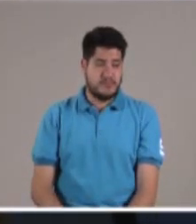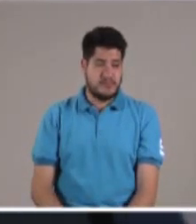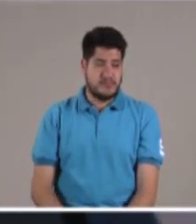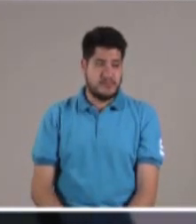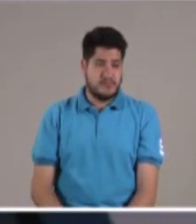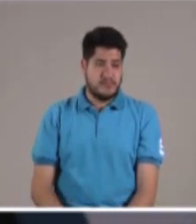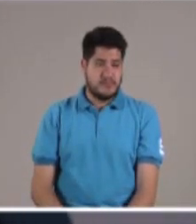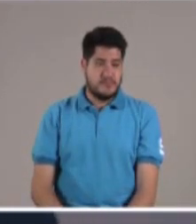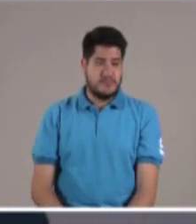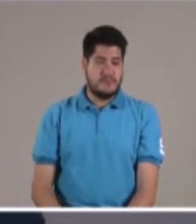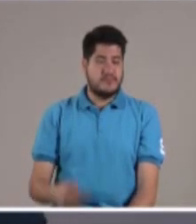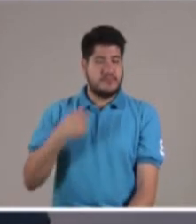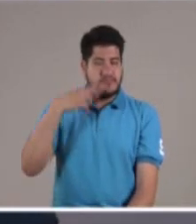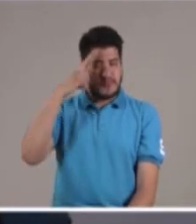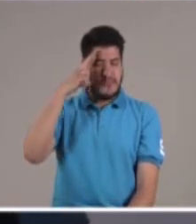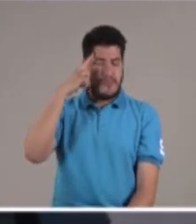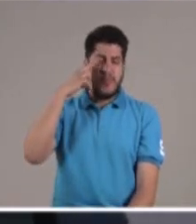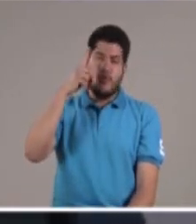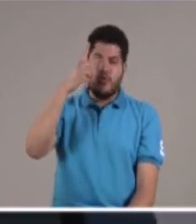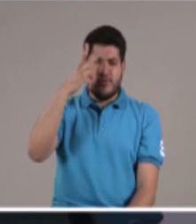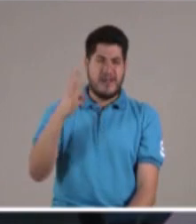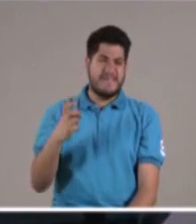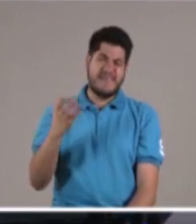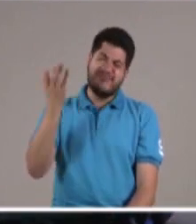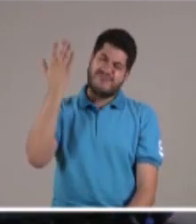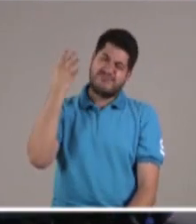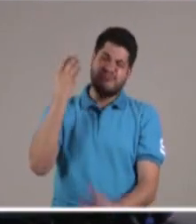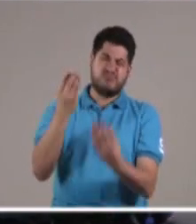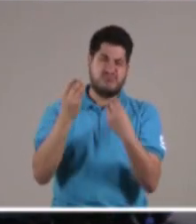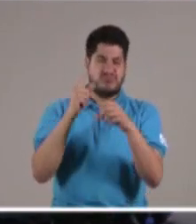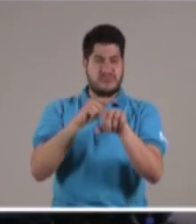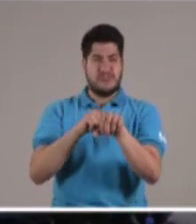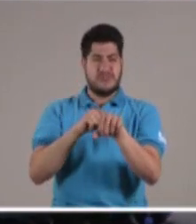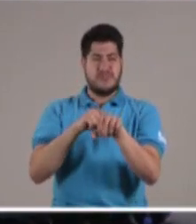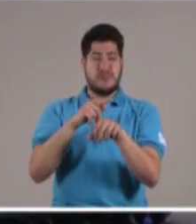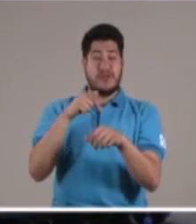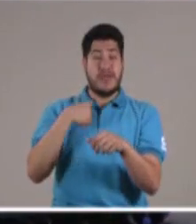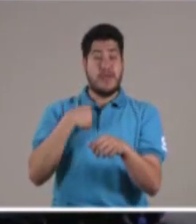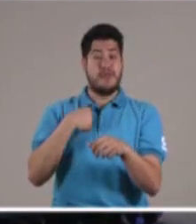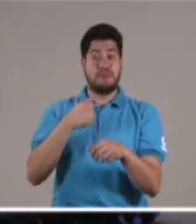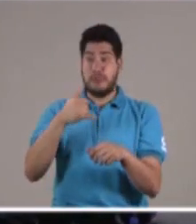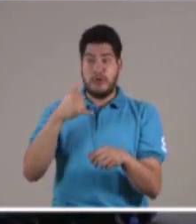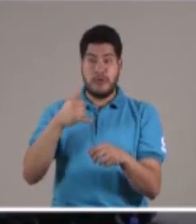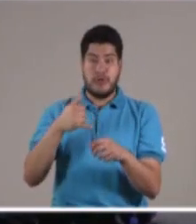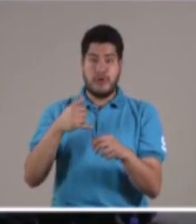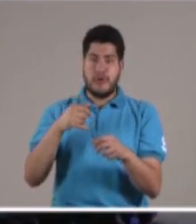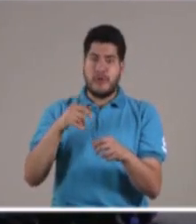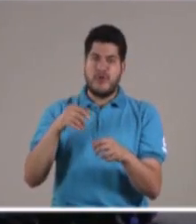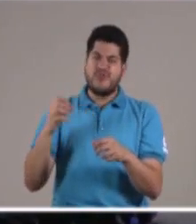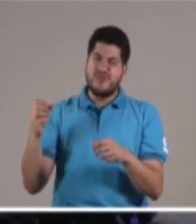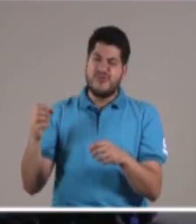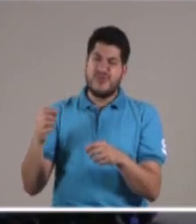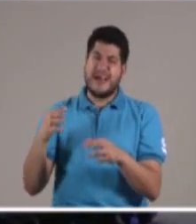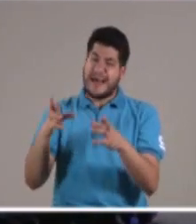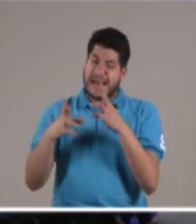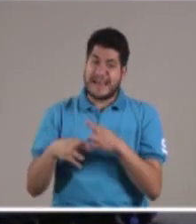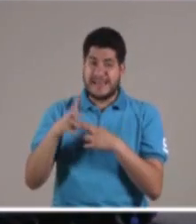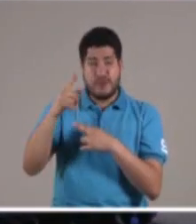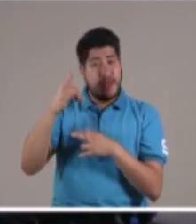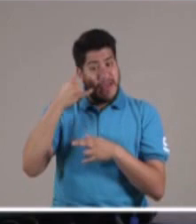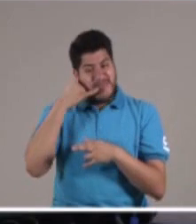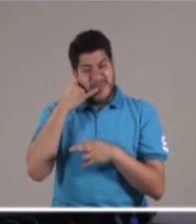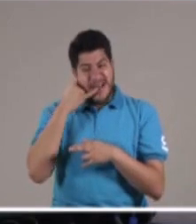yo me recuerdo una vez hace mucho tiempo que recibí una llamada después de las 11 de la